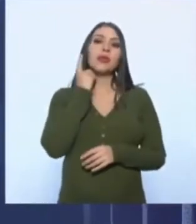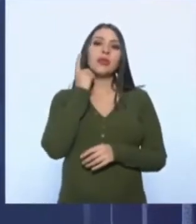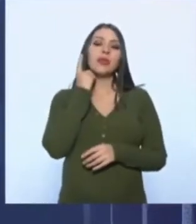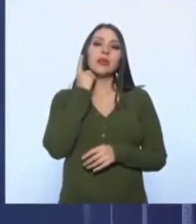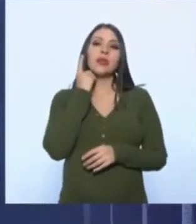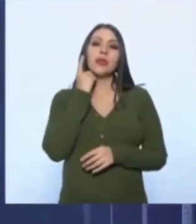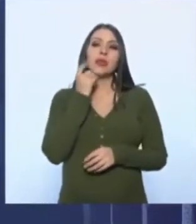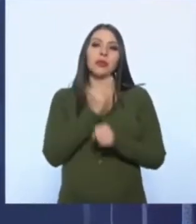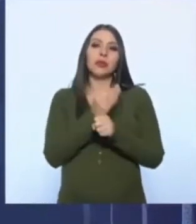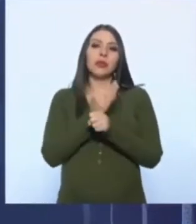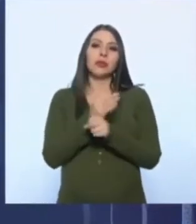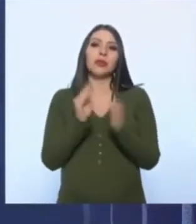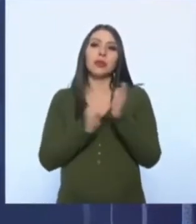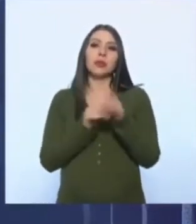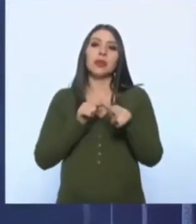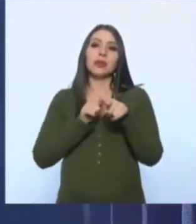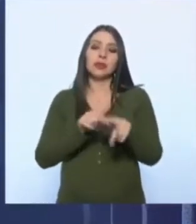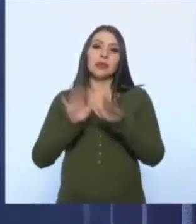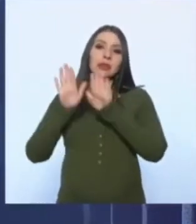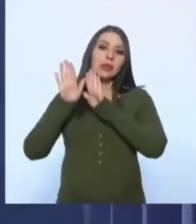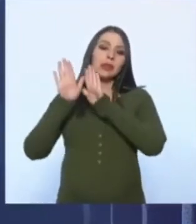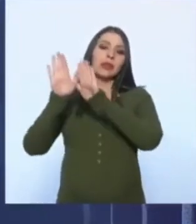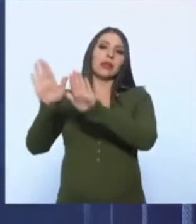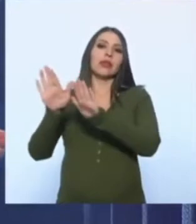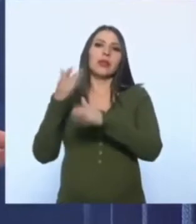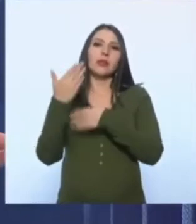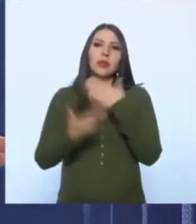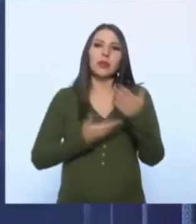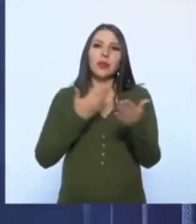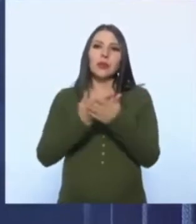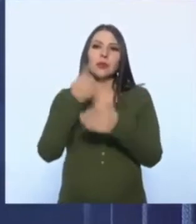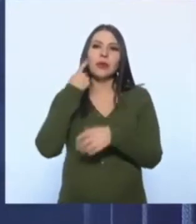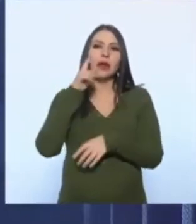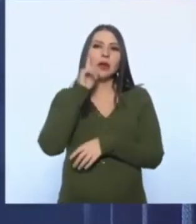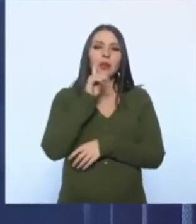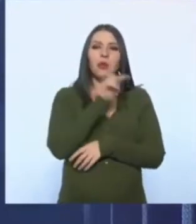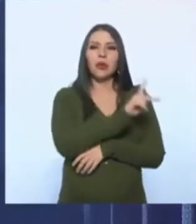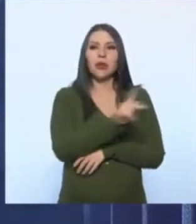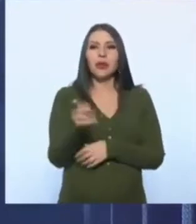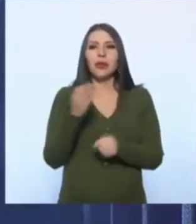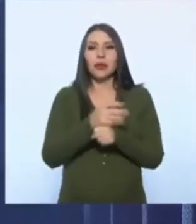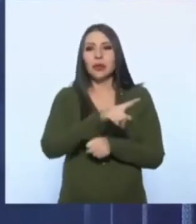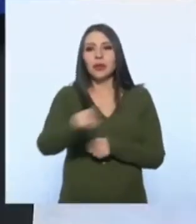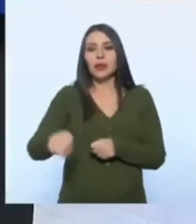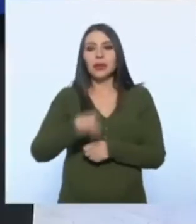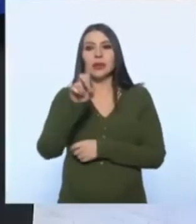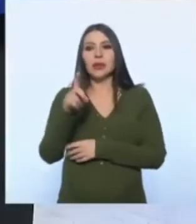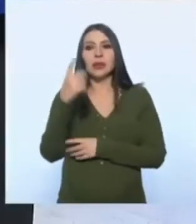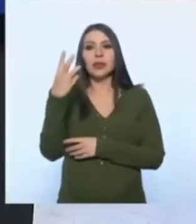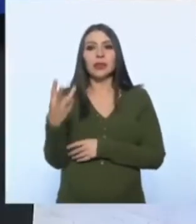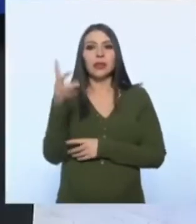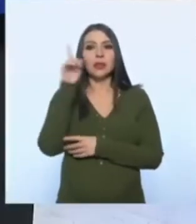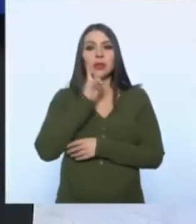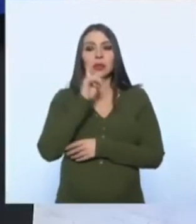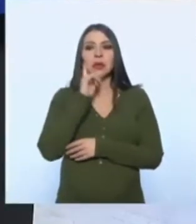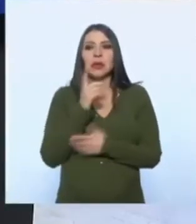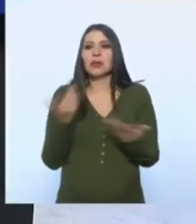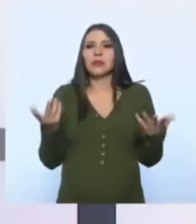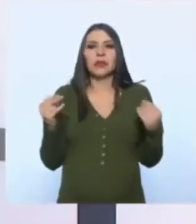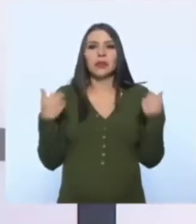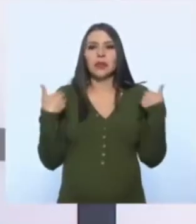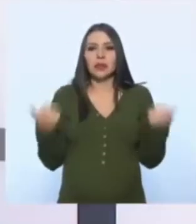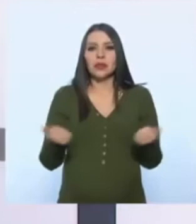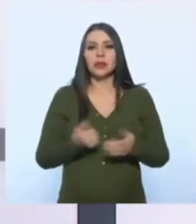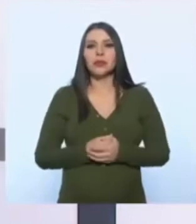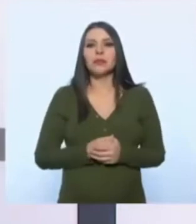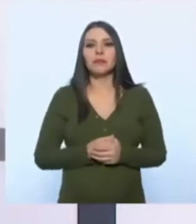la congeladora las iniciativas a favor de las mujeres y ustedes son 33 mujeres. No entiendo esta lógica. No, ya vamos a alzar la voz. Ya la